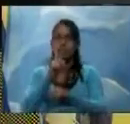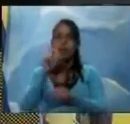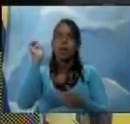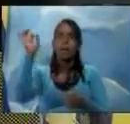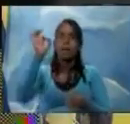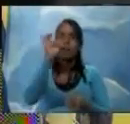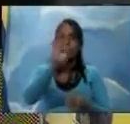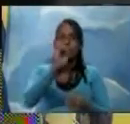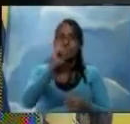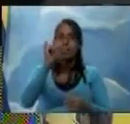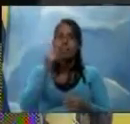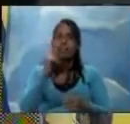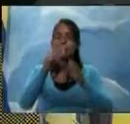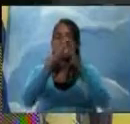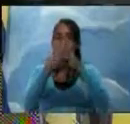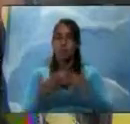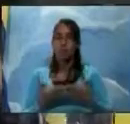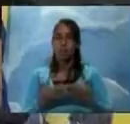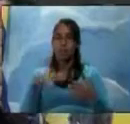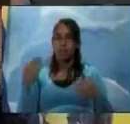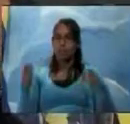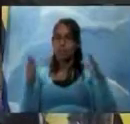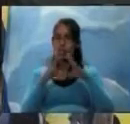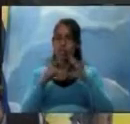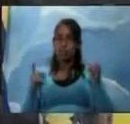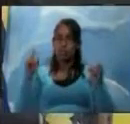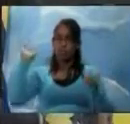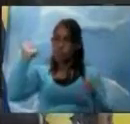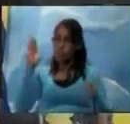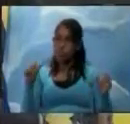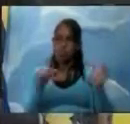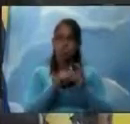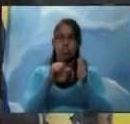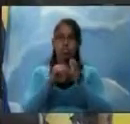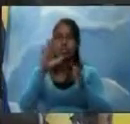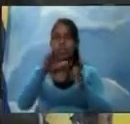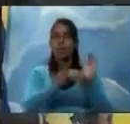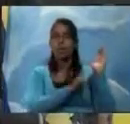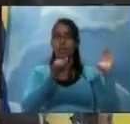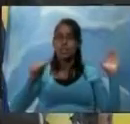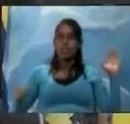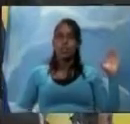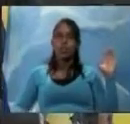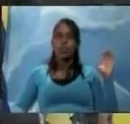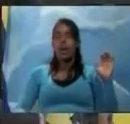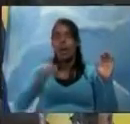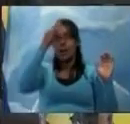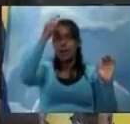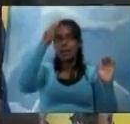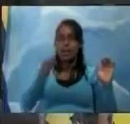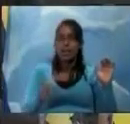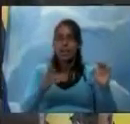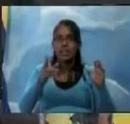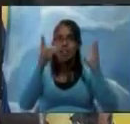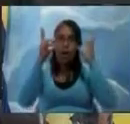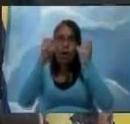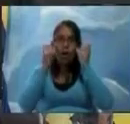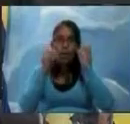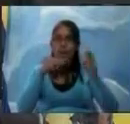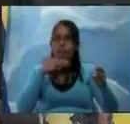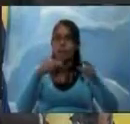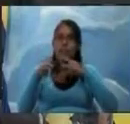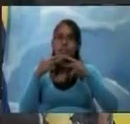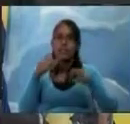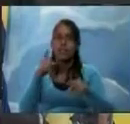predicar. Y dice la Biblia que toda Samaria vino a donde estaba el Señor a creer y a oír el